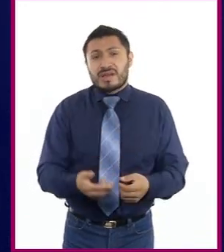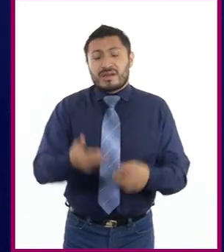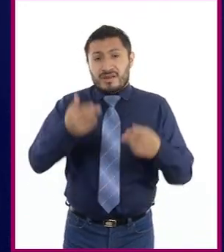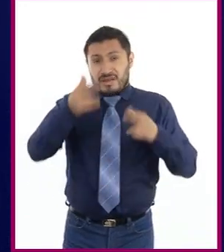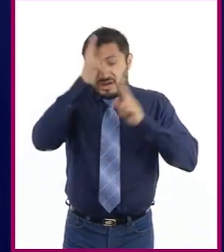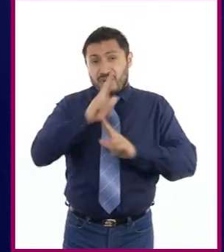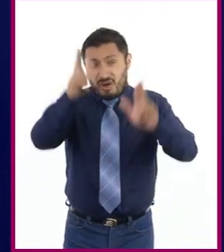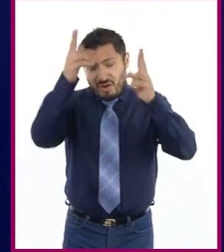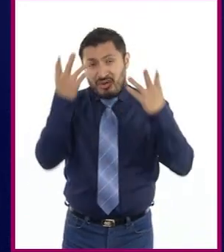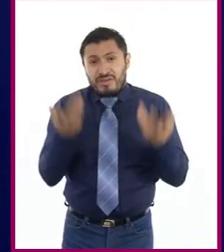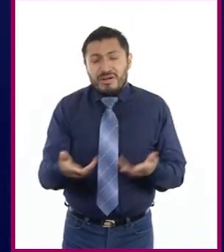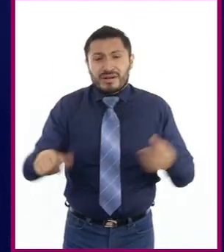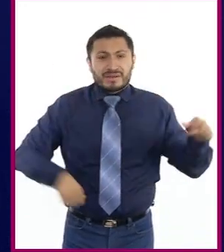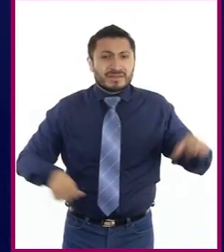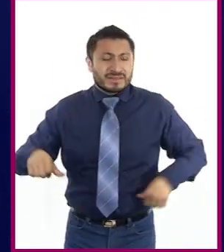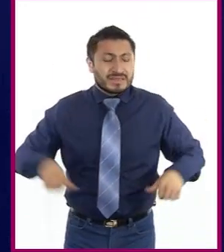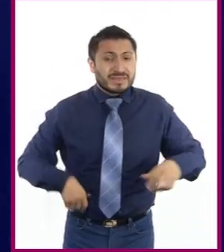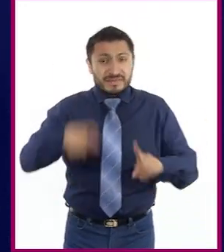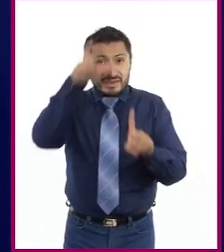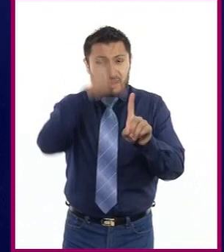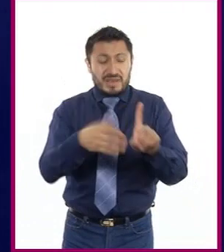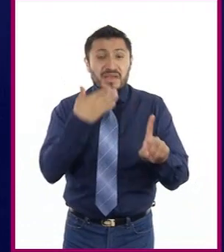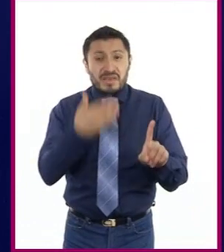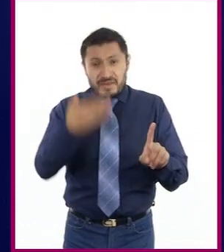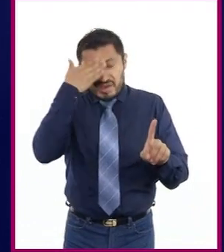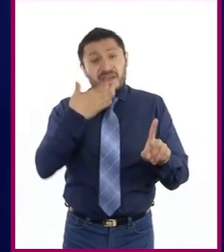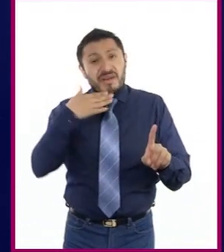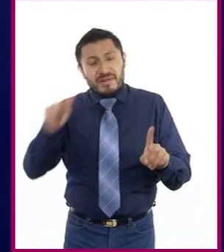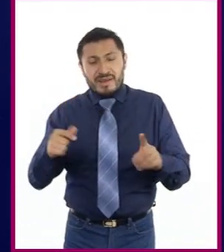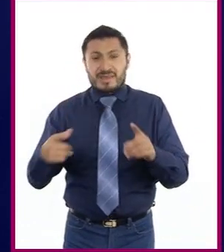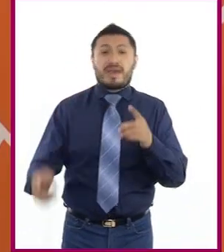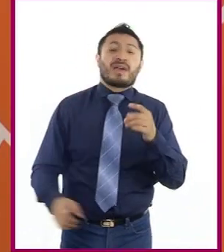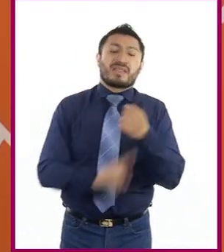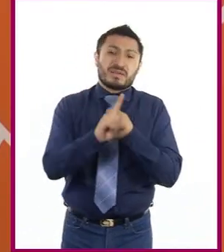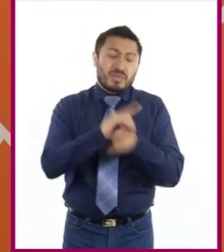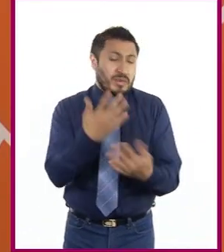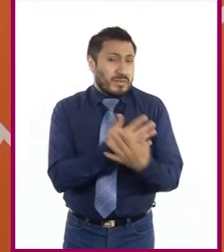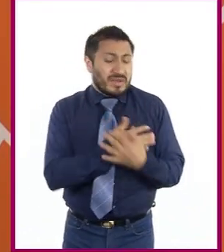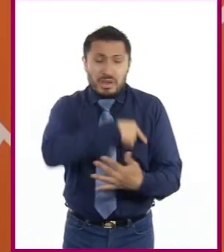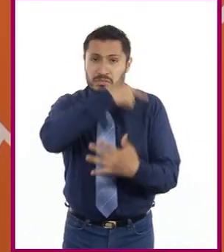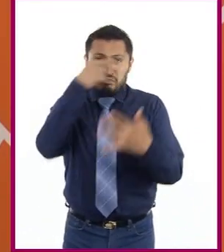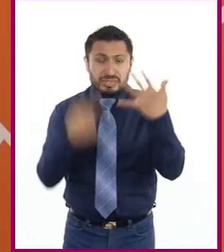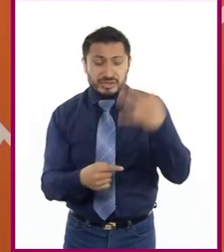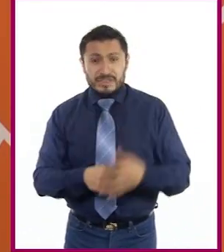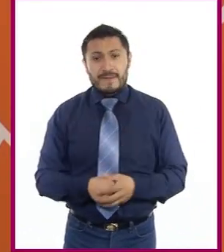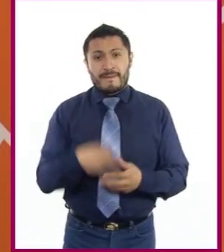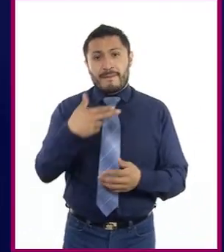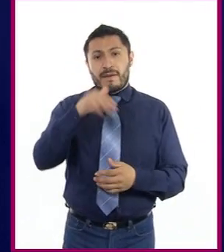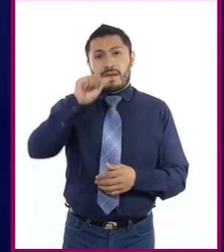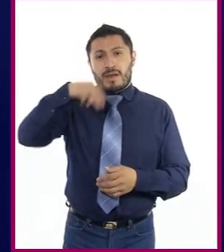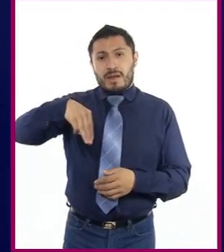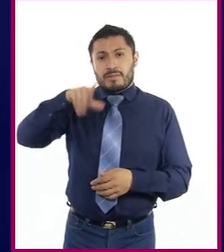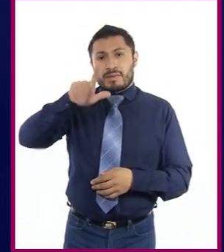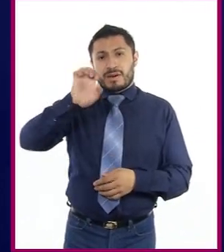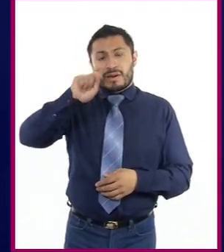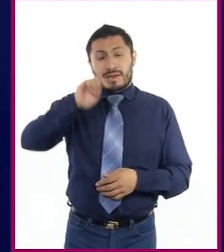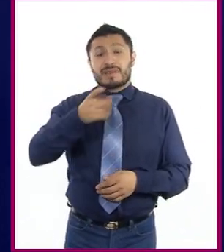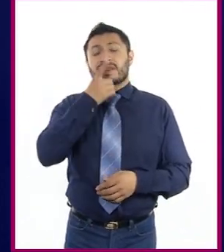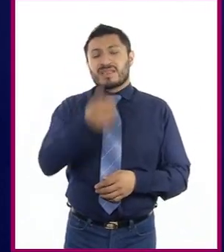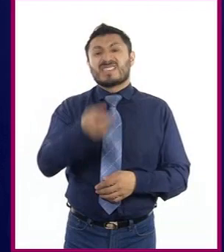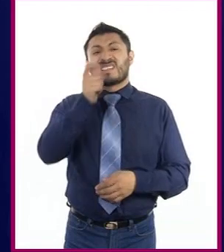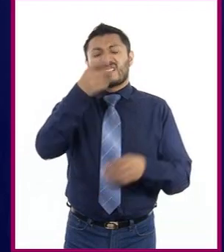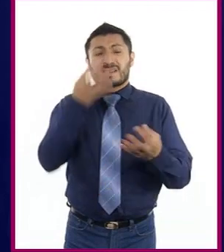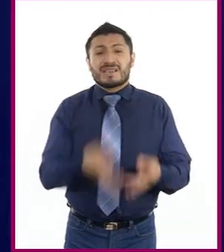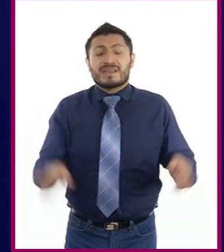decoro, las acciones virtuosas y los enredos amorosos, entre otros. En el caso de Hamlet, podemos decir que el tema